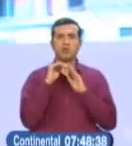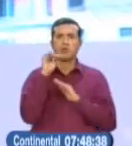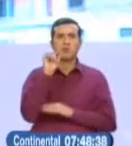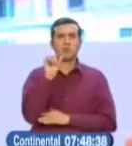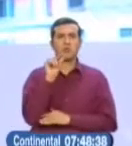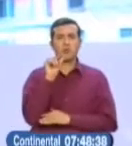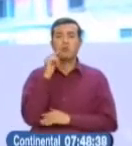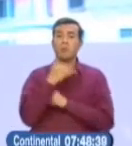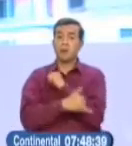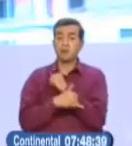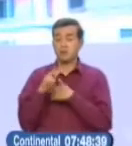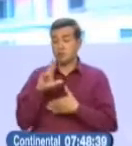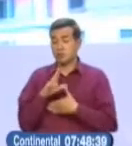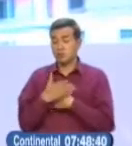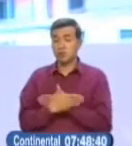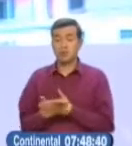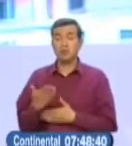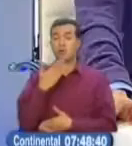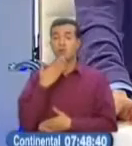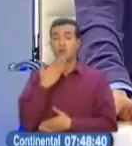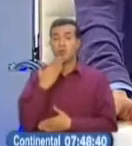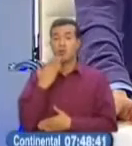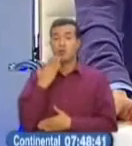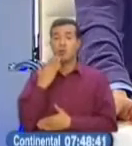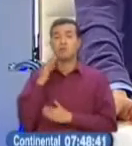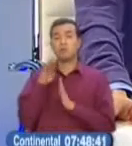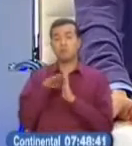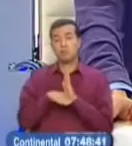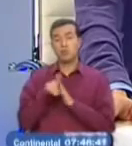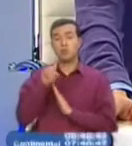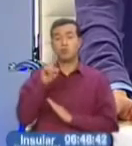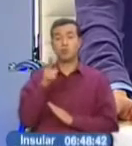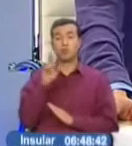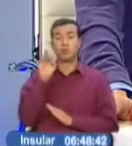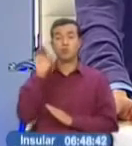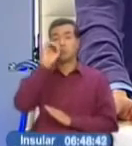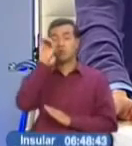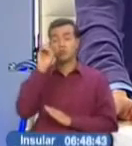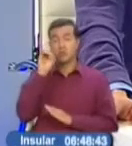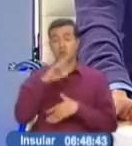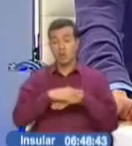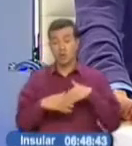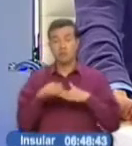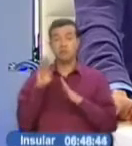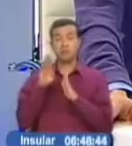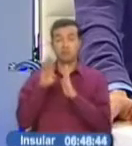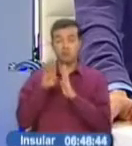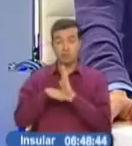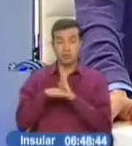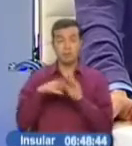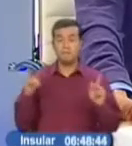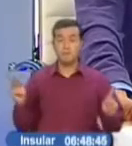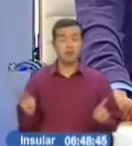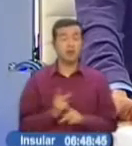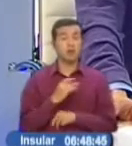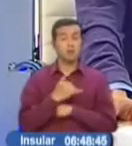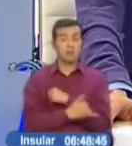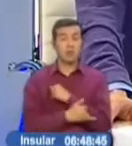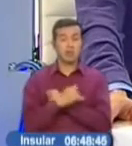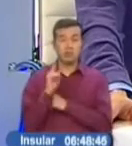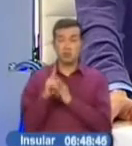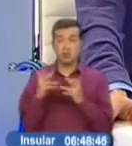de los países de América Latina, tuvimos un decrecimiento del 1.9%. Y los países más afectados